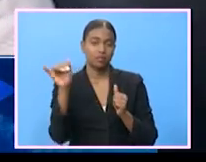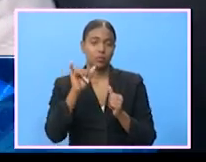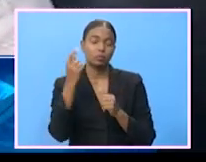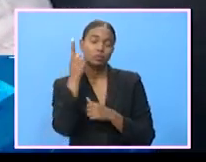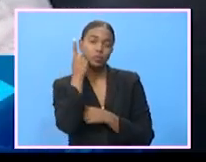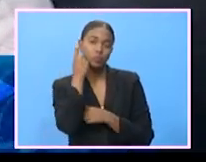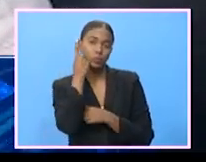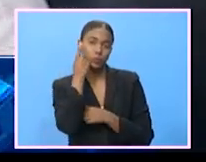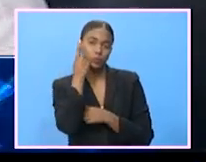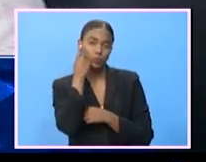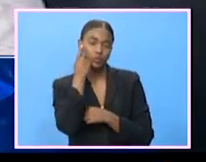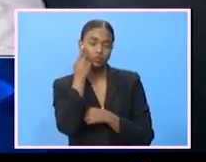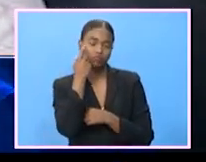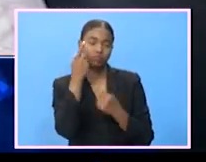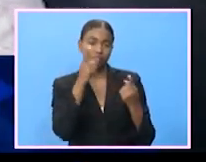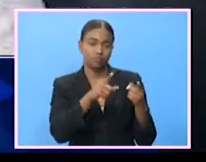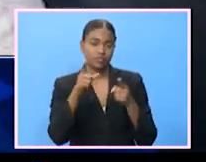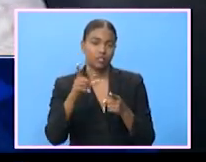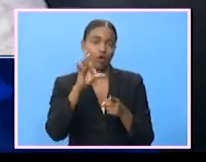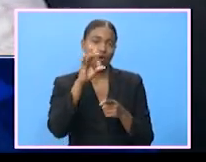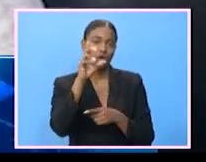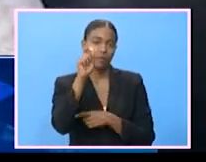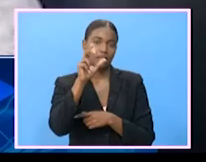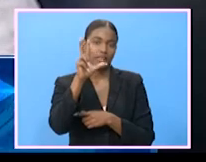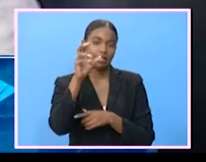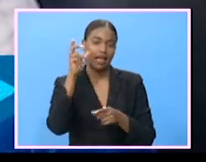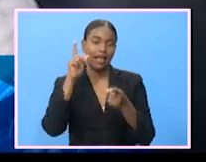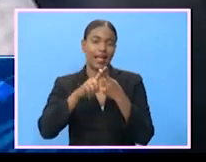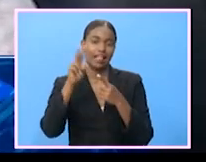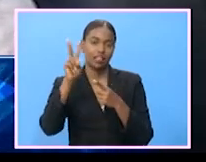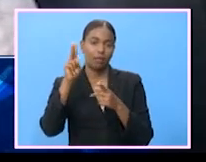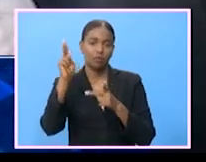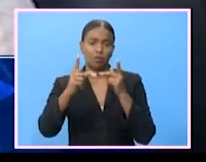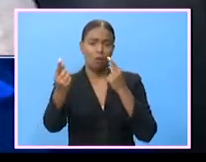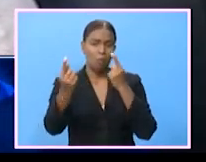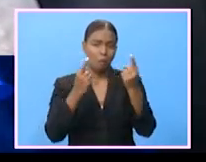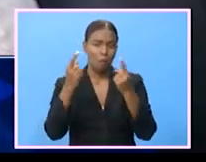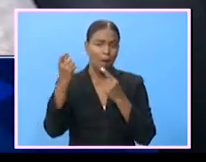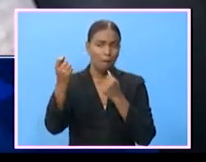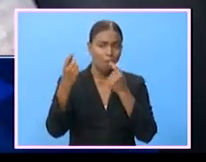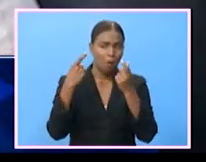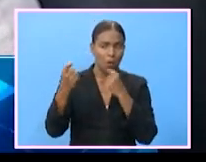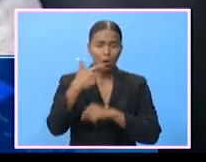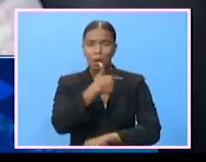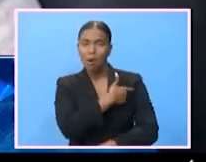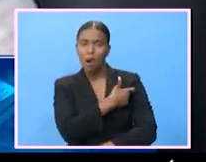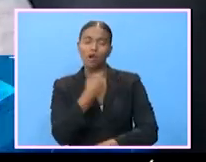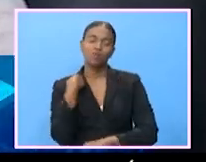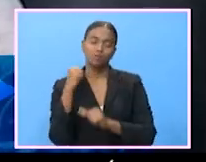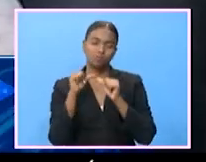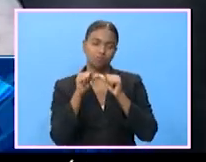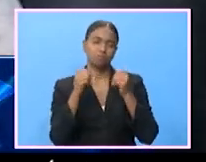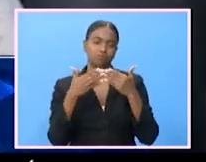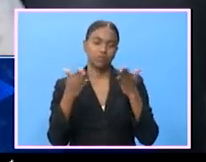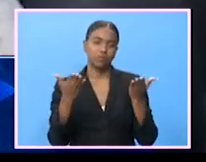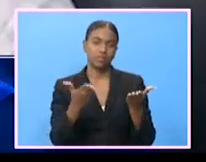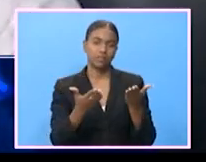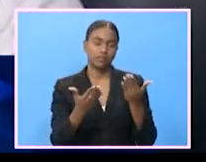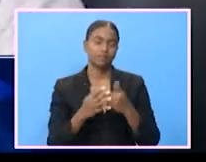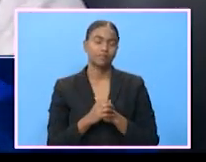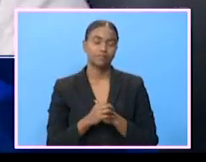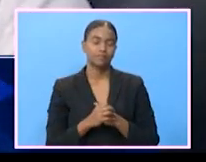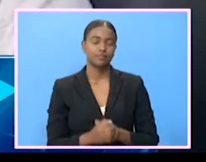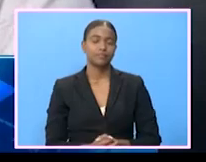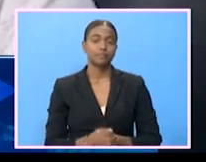creciente ahora mismo caso de COVID. La gente está viniendo a preguntar por la vacunación y vamos a reintegrarlo desde mañana. Que